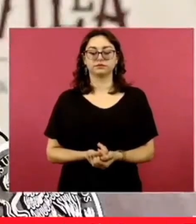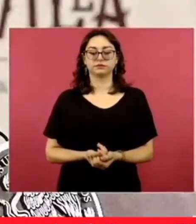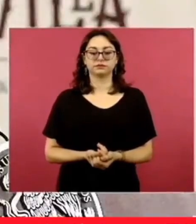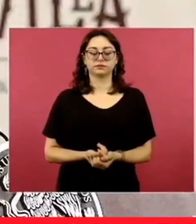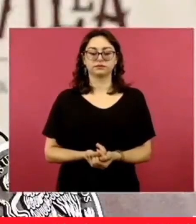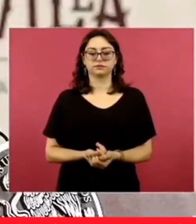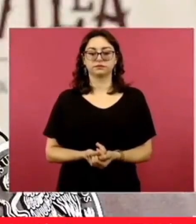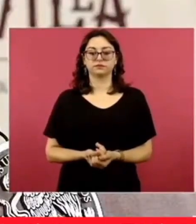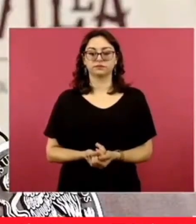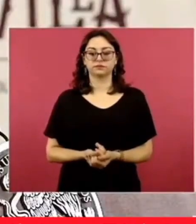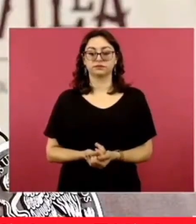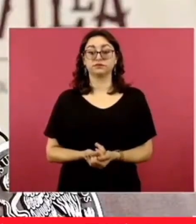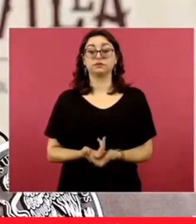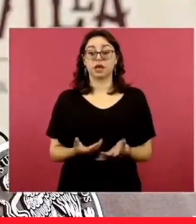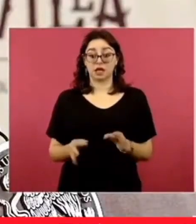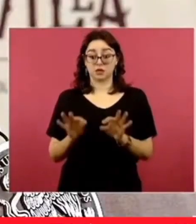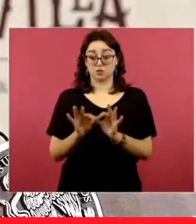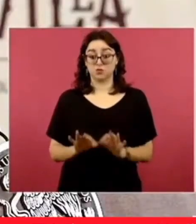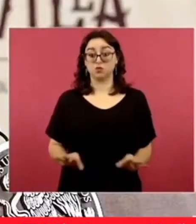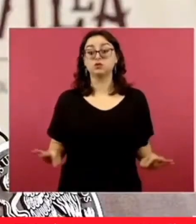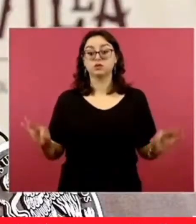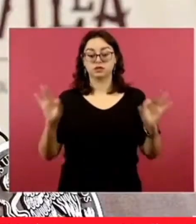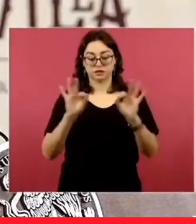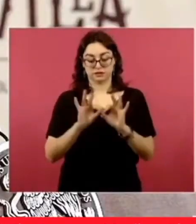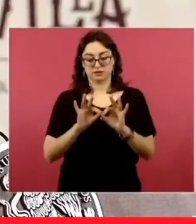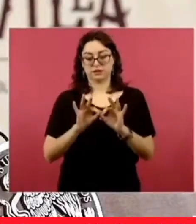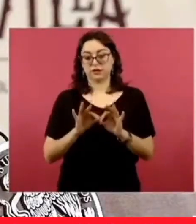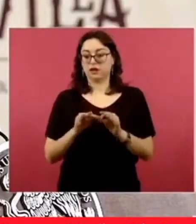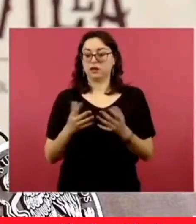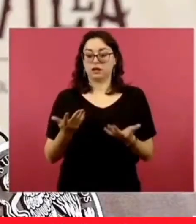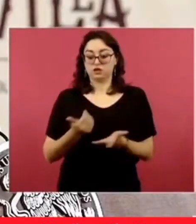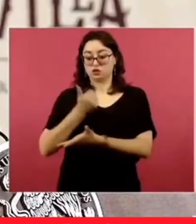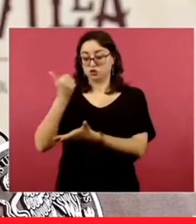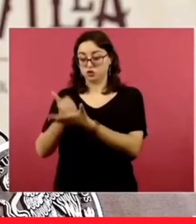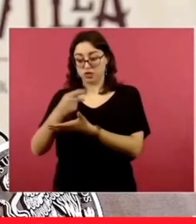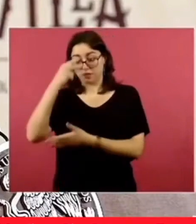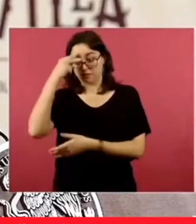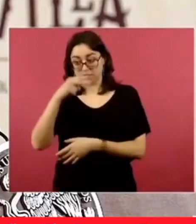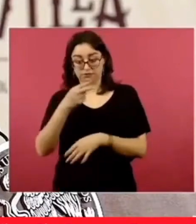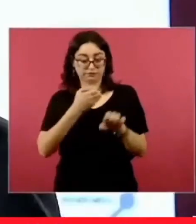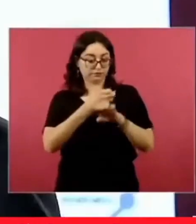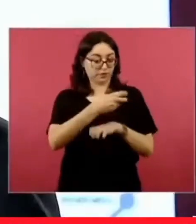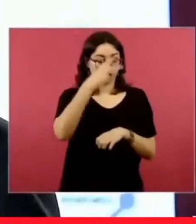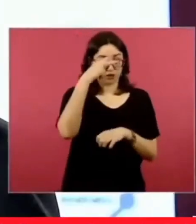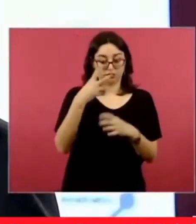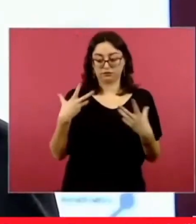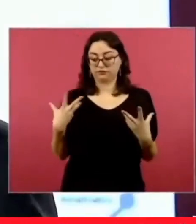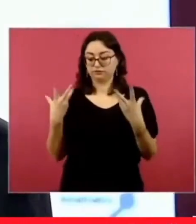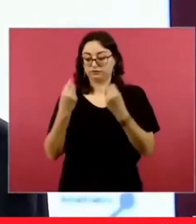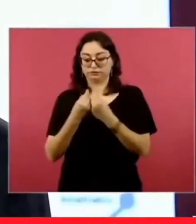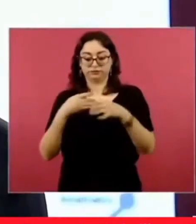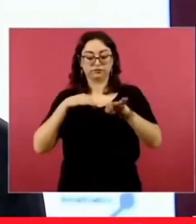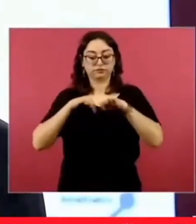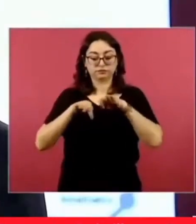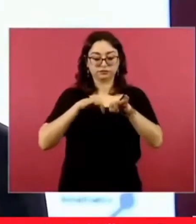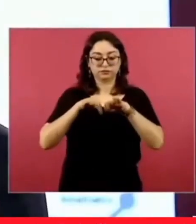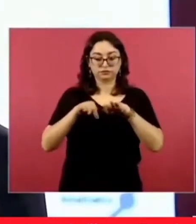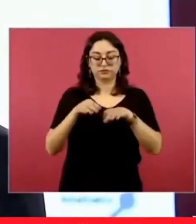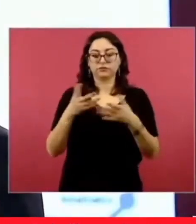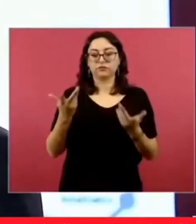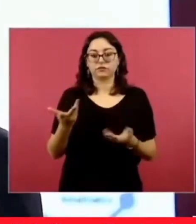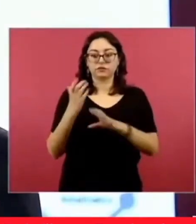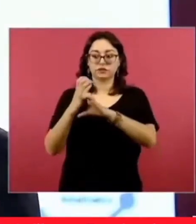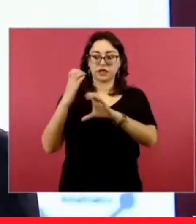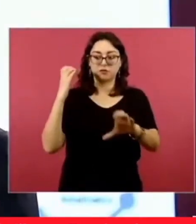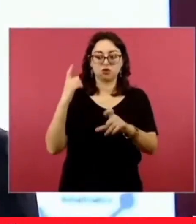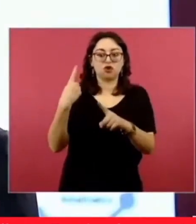que en esta obra conjunta que estamos haciendo, la Ciudad de México, el gobierno de la Ciudad de México está poniendo la flota,